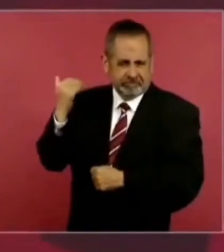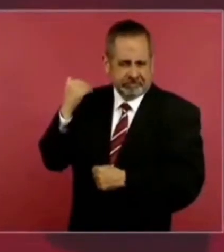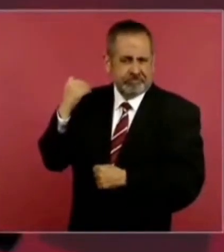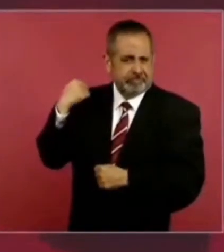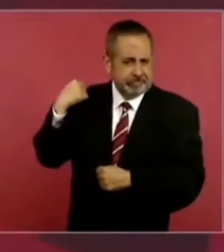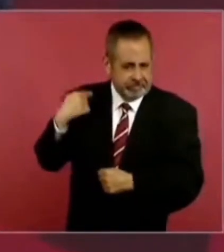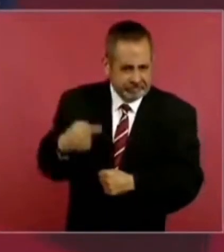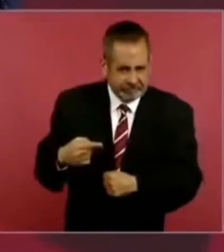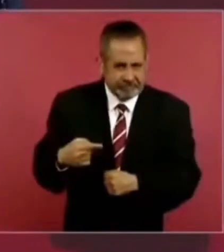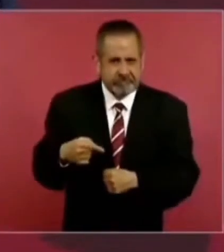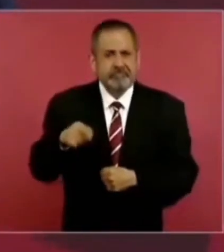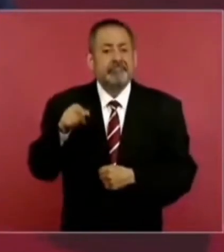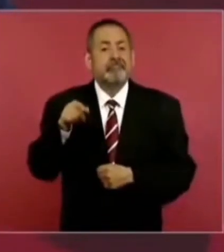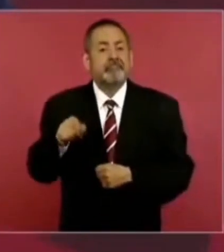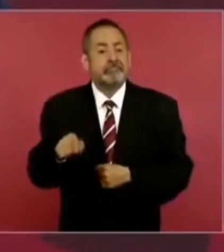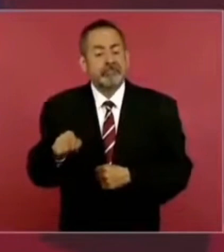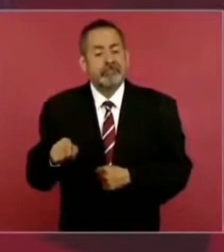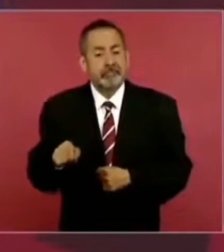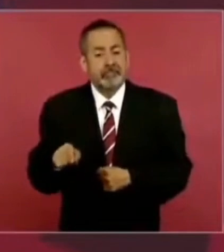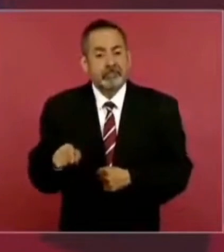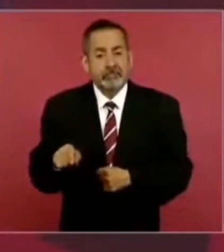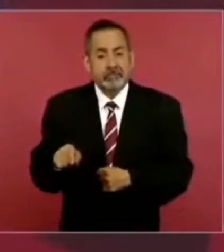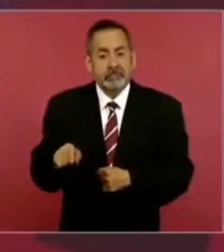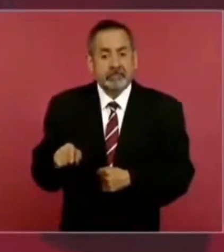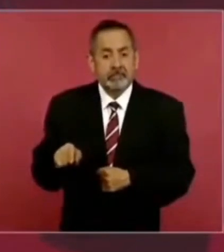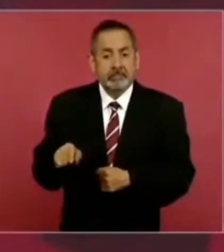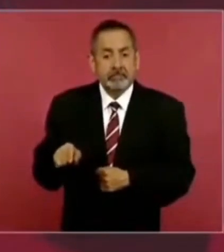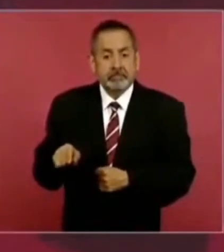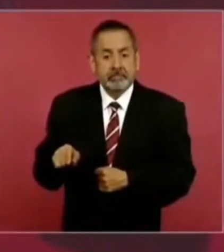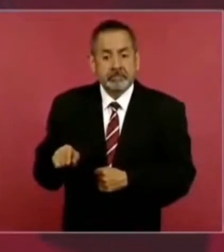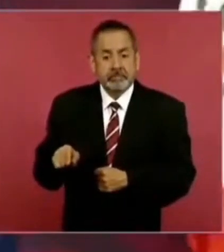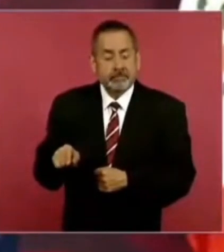se abre por ahí